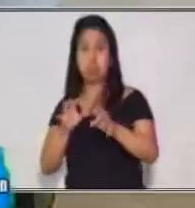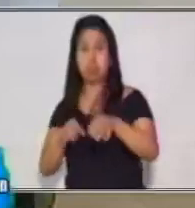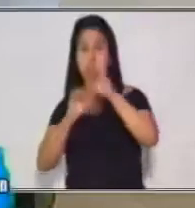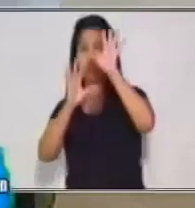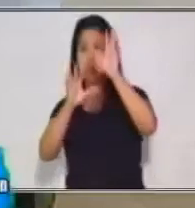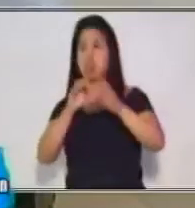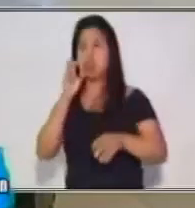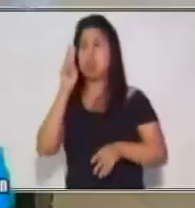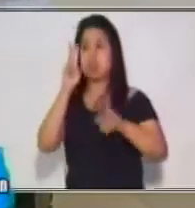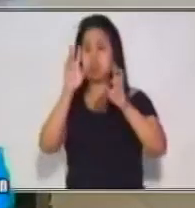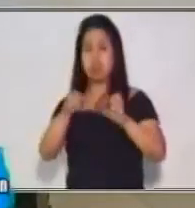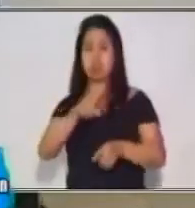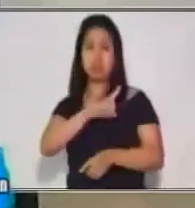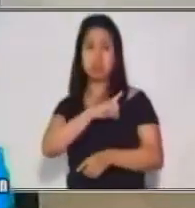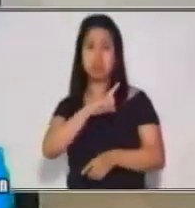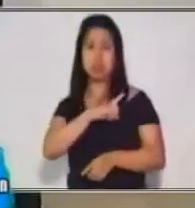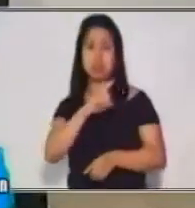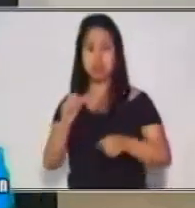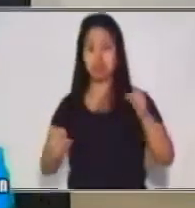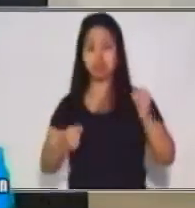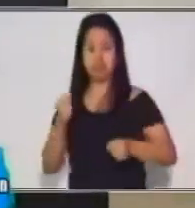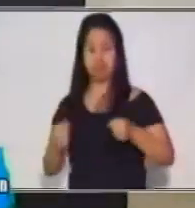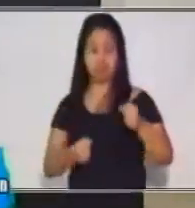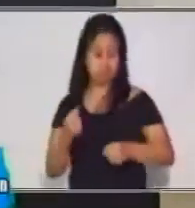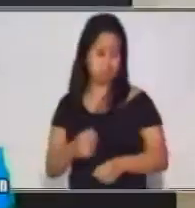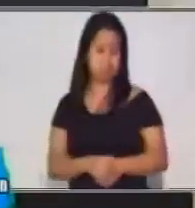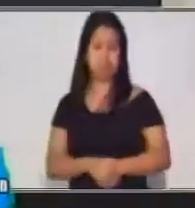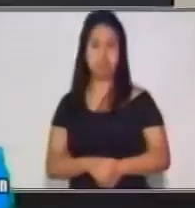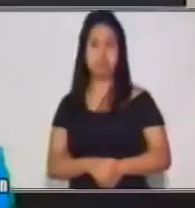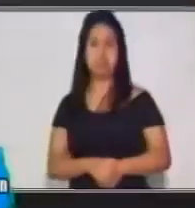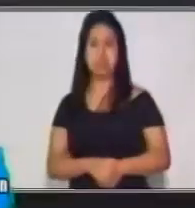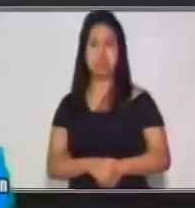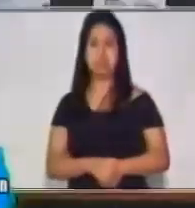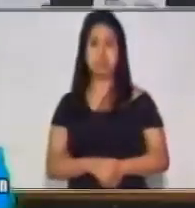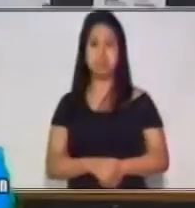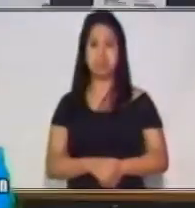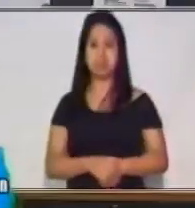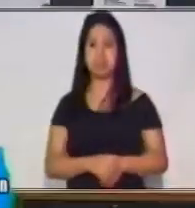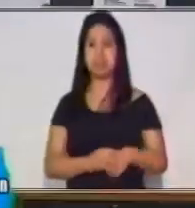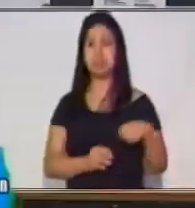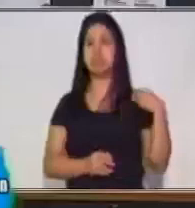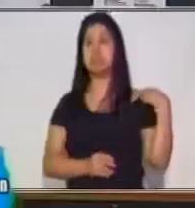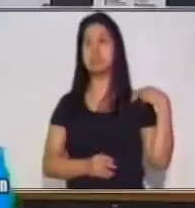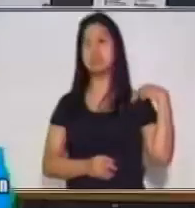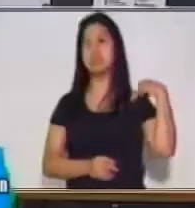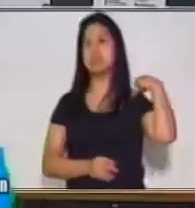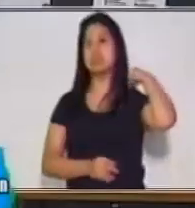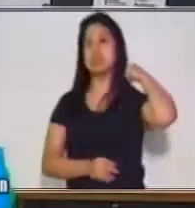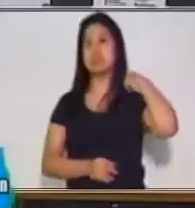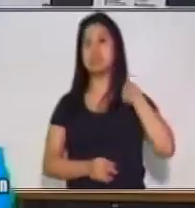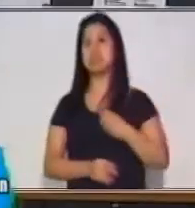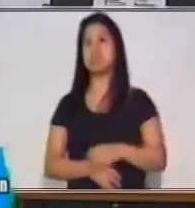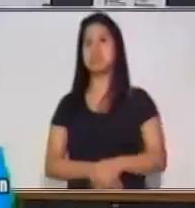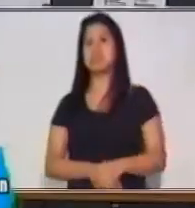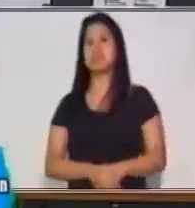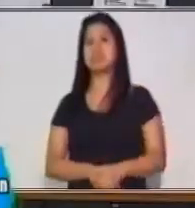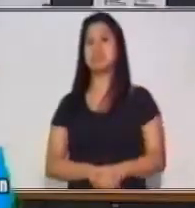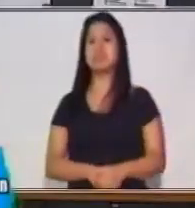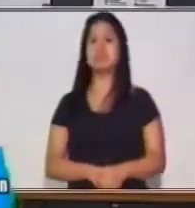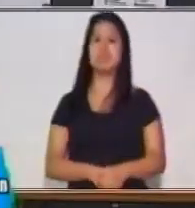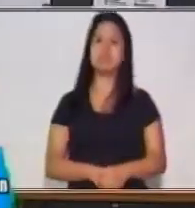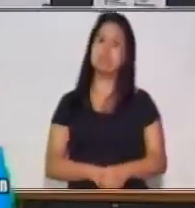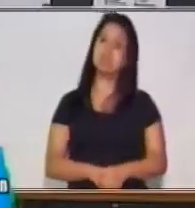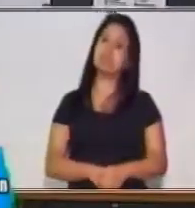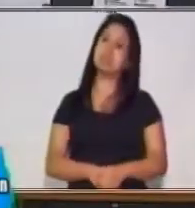diagrama. 2 alumnos prefieren maratón. Ya tengo unos datos en el diagrama. Una persona fútbol, 3